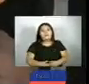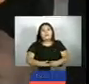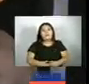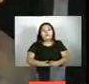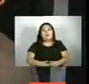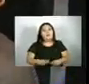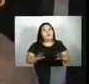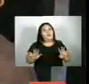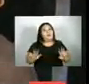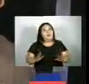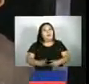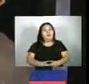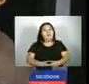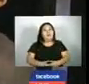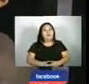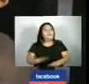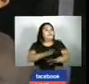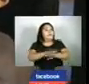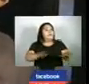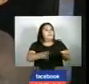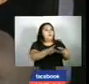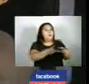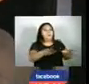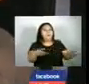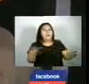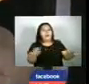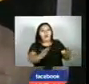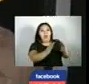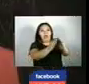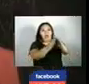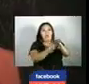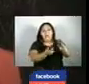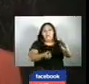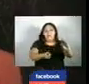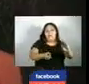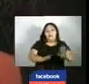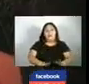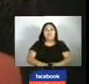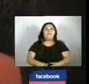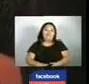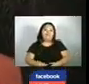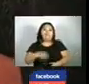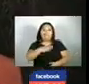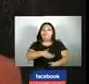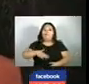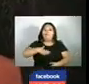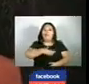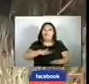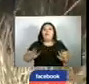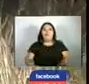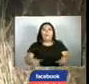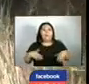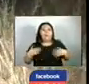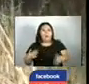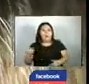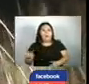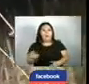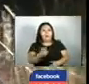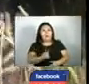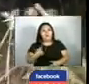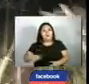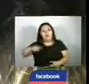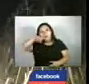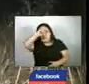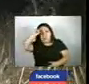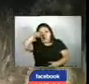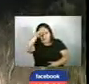ya está aislado el fuego de ahí, cerca de la vivienda. Sí, lamentablemente muchas personas para realizar